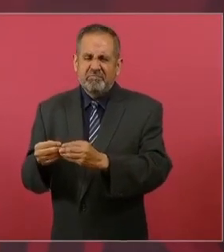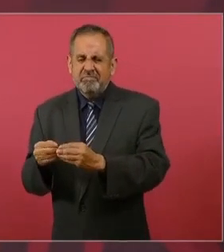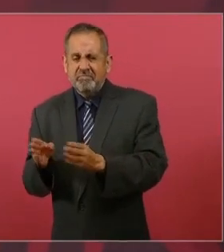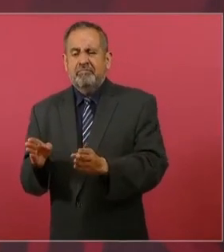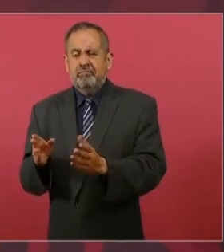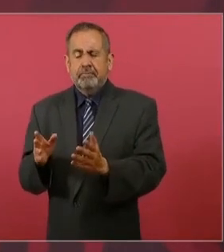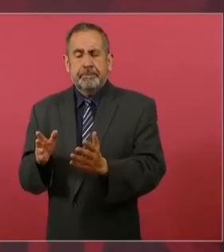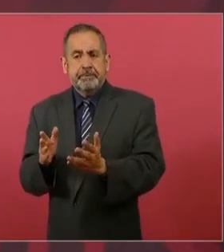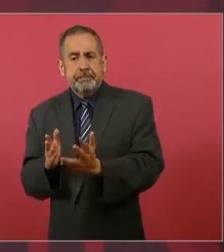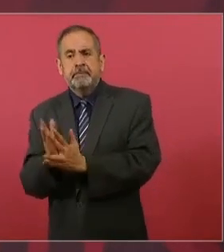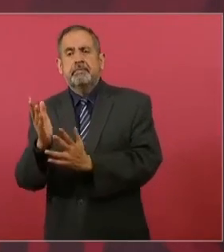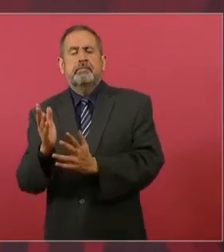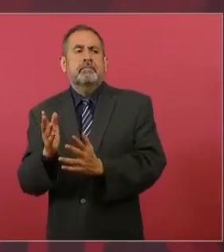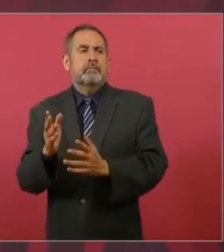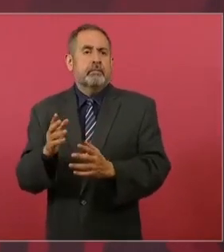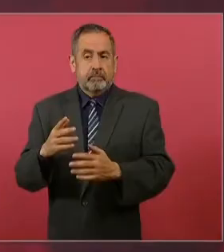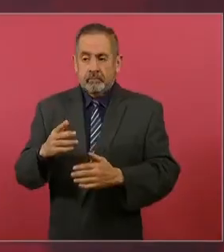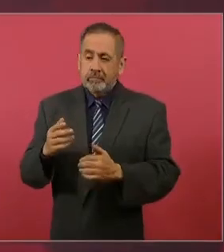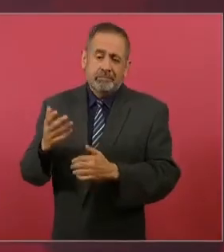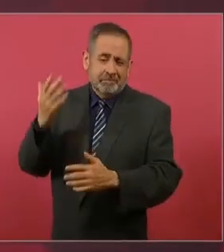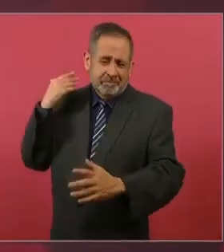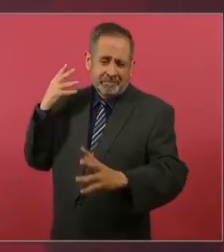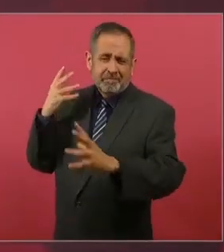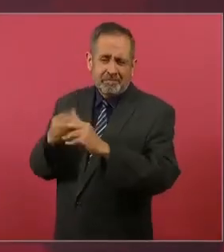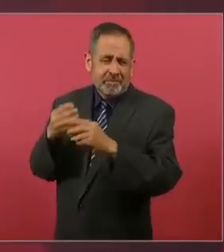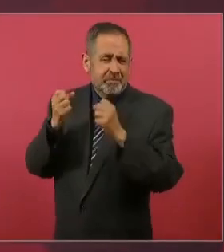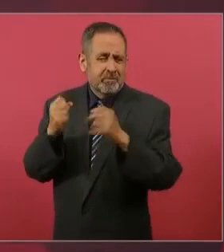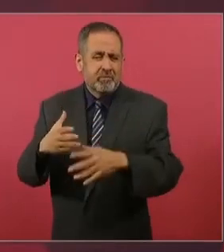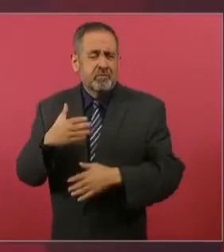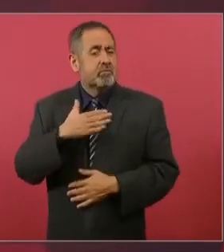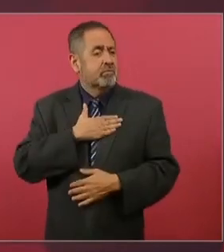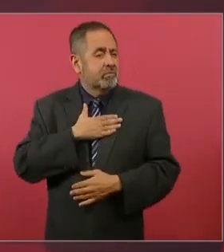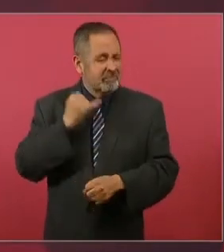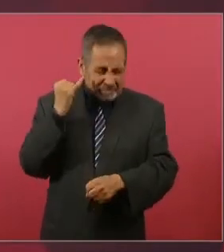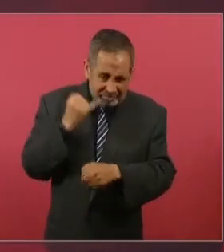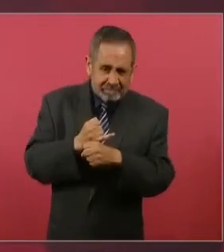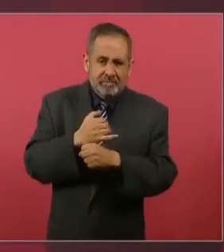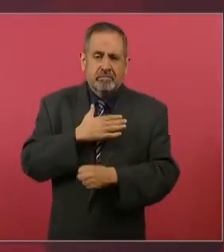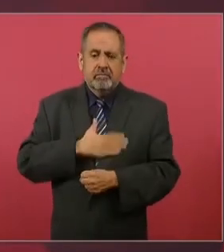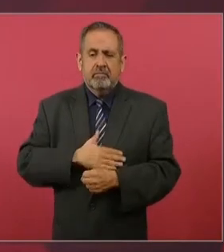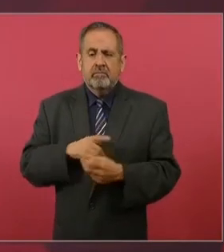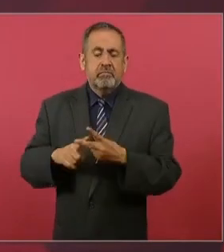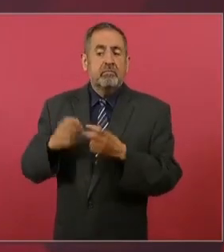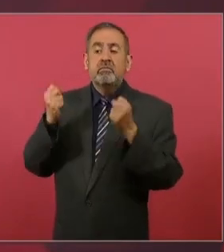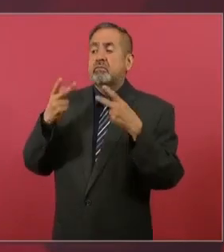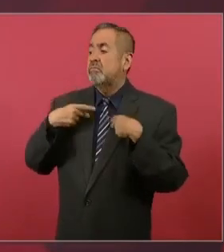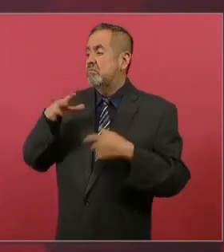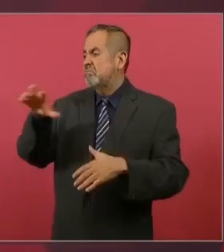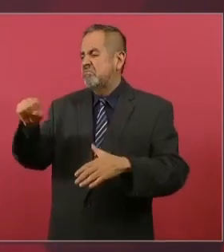¿Cuántas injusticias? ¿Cuántos dirigentes encarcelados?